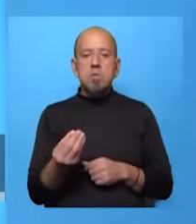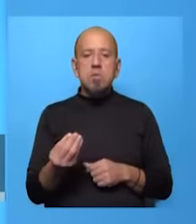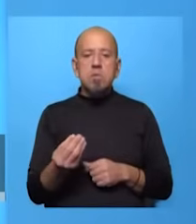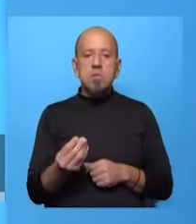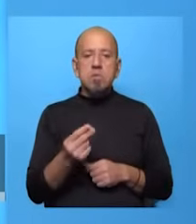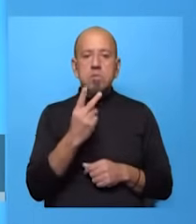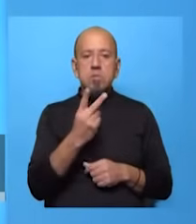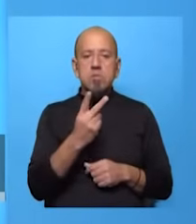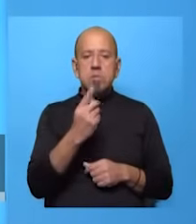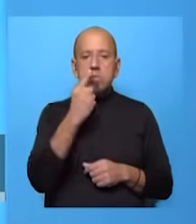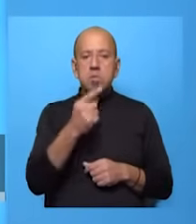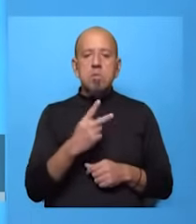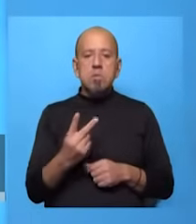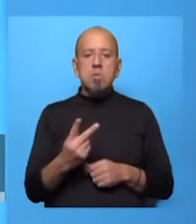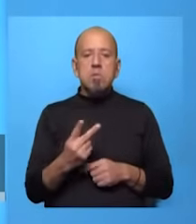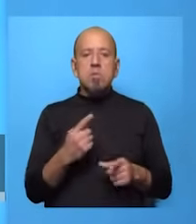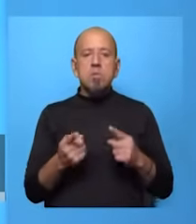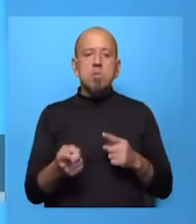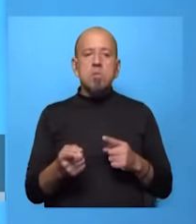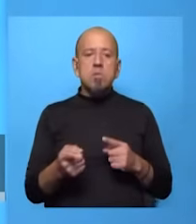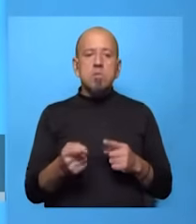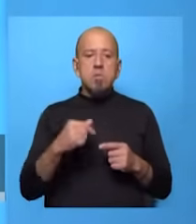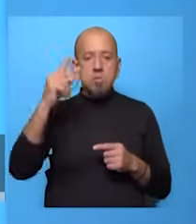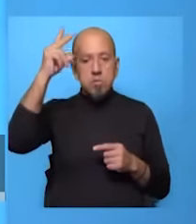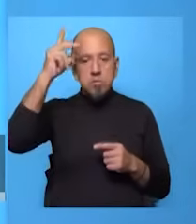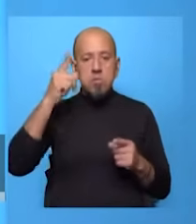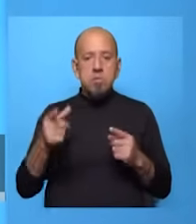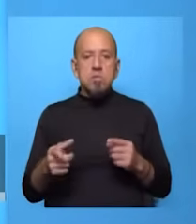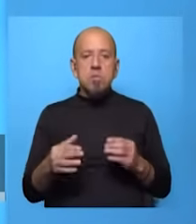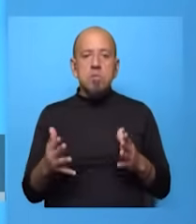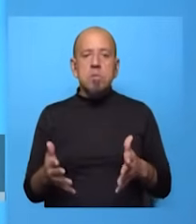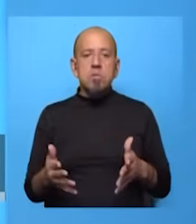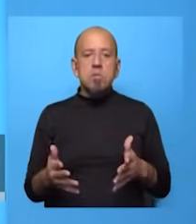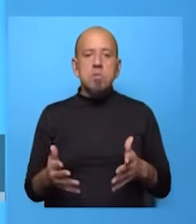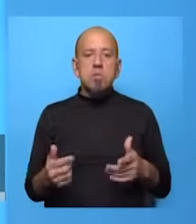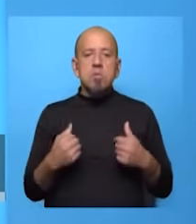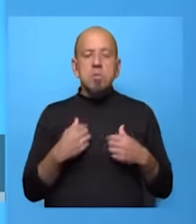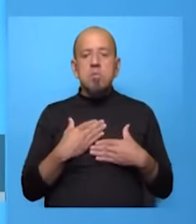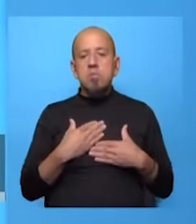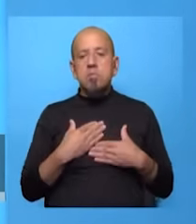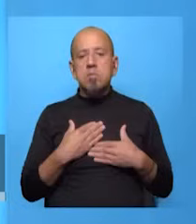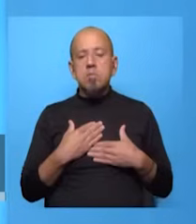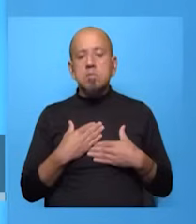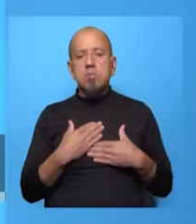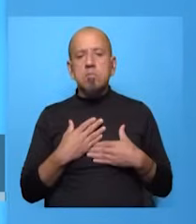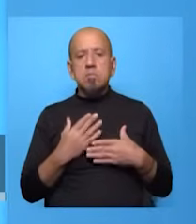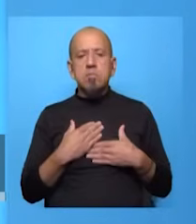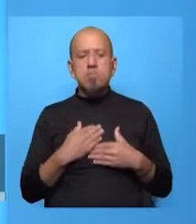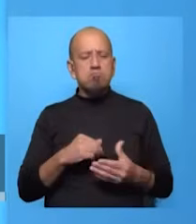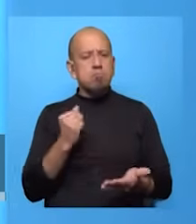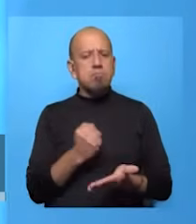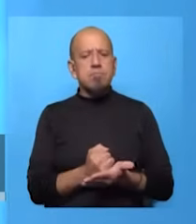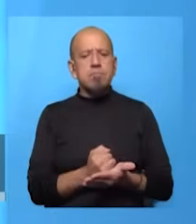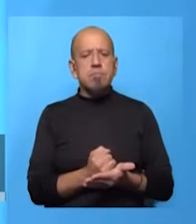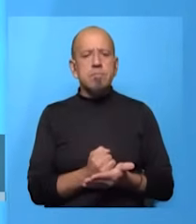2002 y tabar vasque es también una expresión que a mí siempre me ha grabado mucho y me gusta mucho